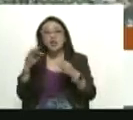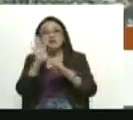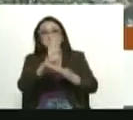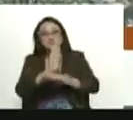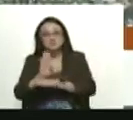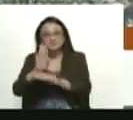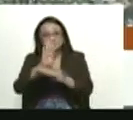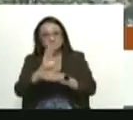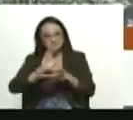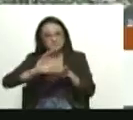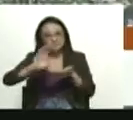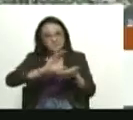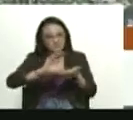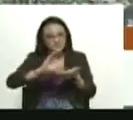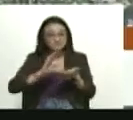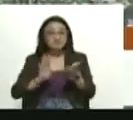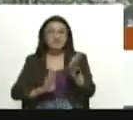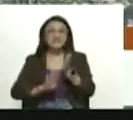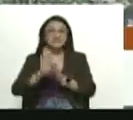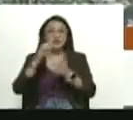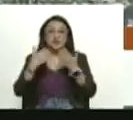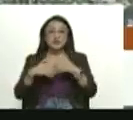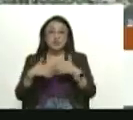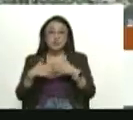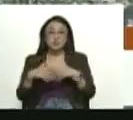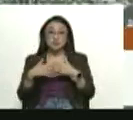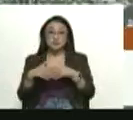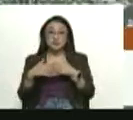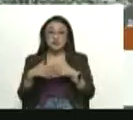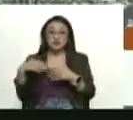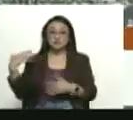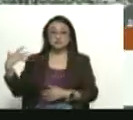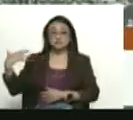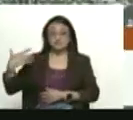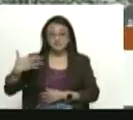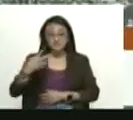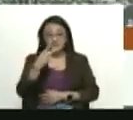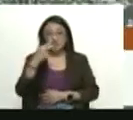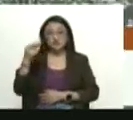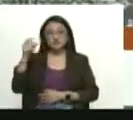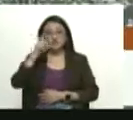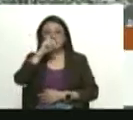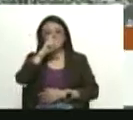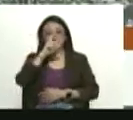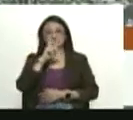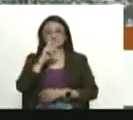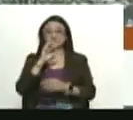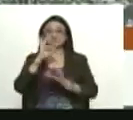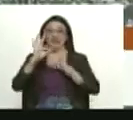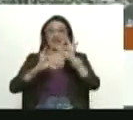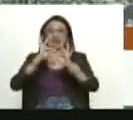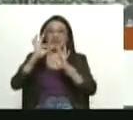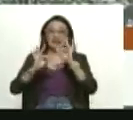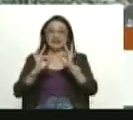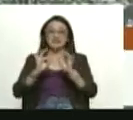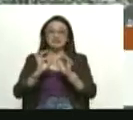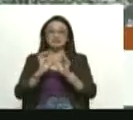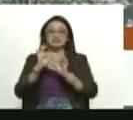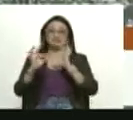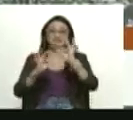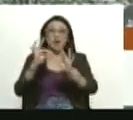decirles que el desarrollo industrial que llevaron a cabo durante 200 años y que ha contaminado al mundo, ahora